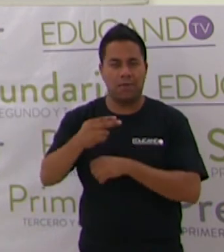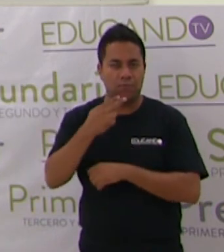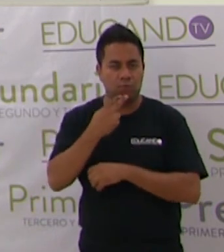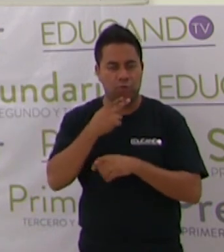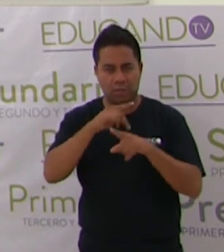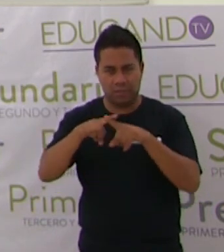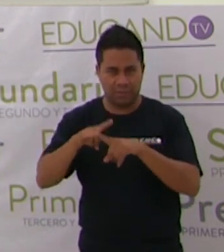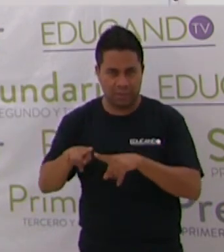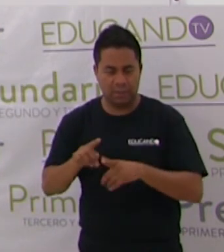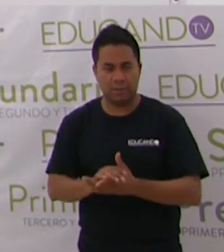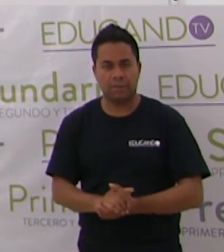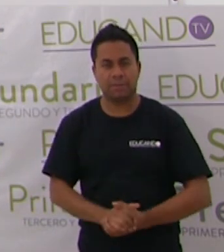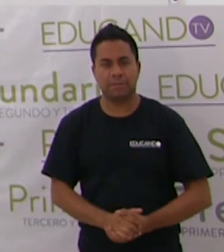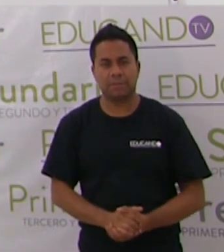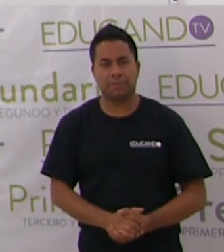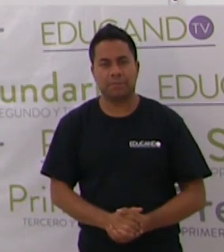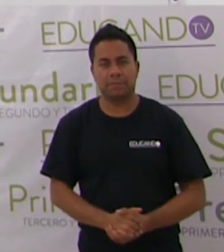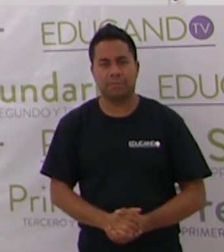funciones.